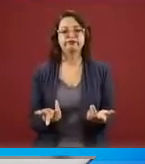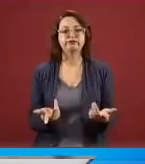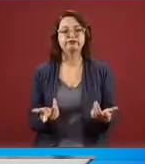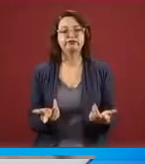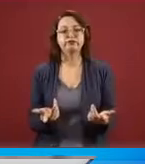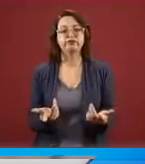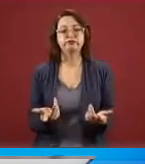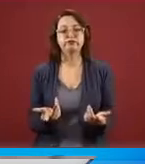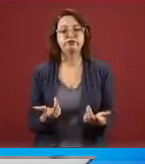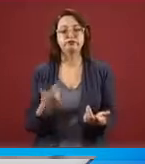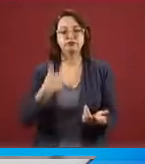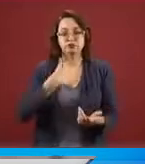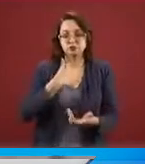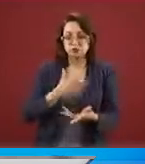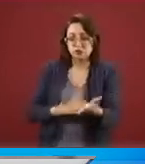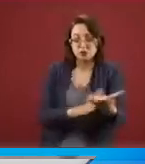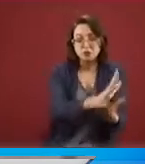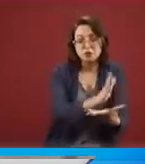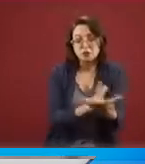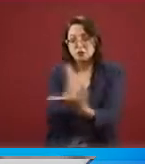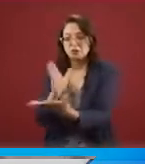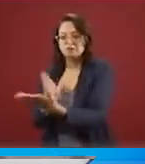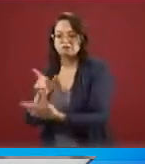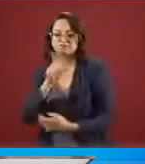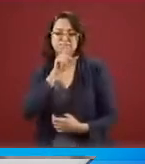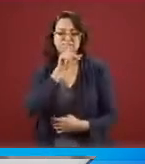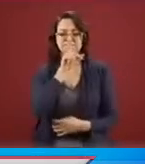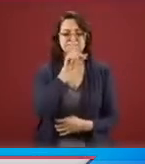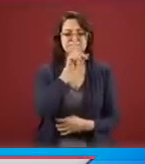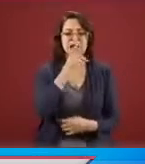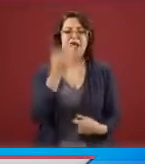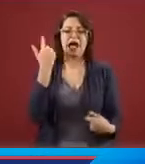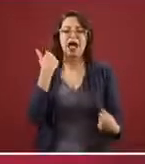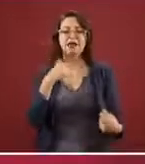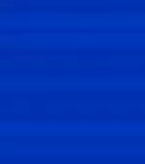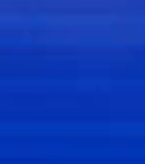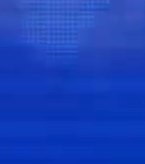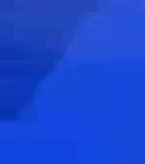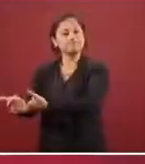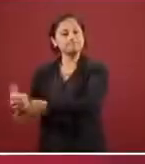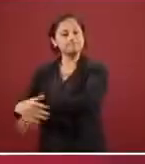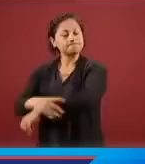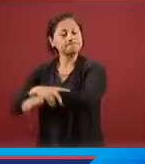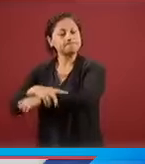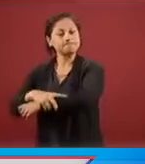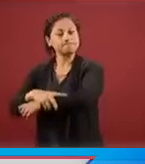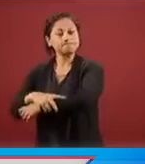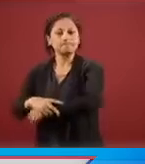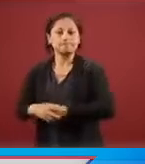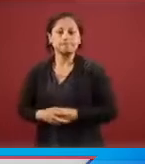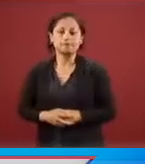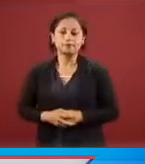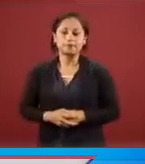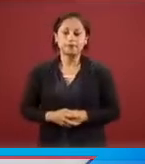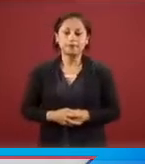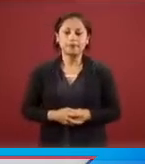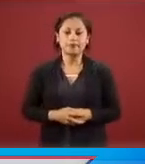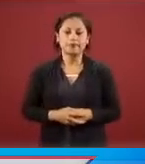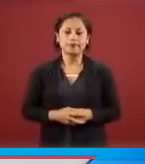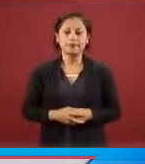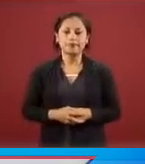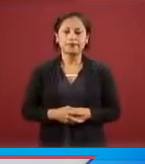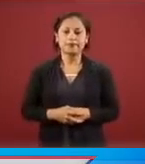como militante porque tiene la encomienda de actuar como presidente de todos los mexicanos. Julian Assange.